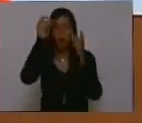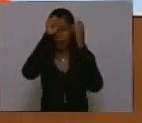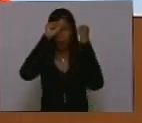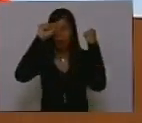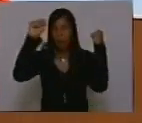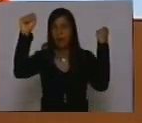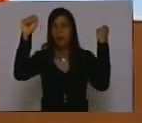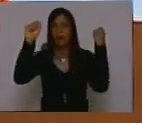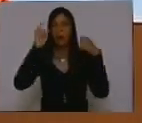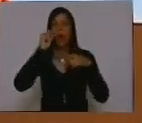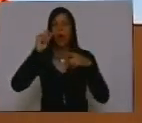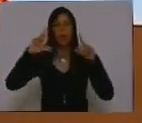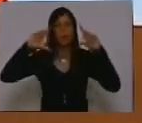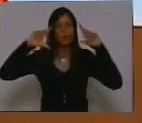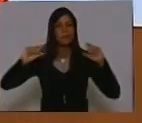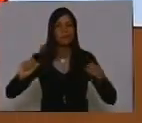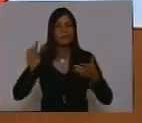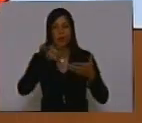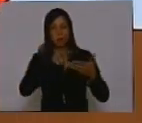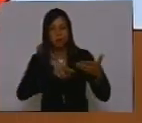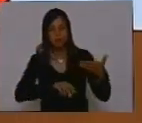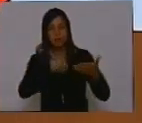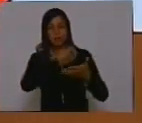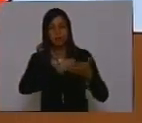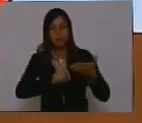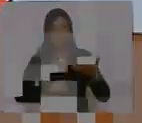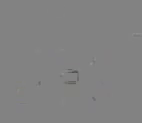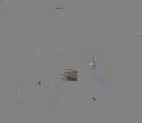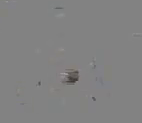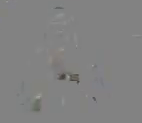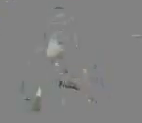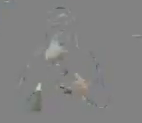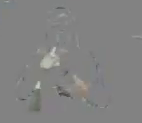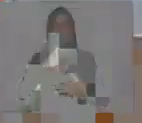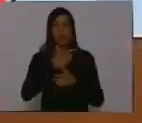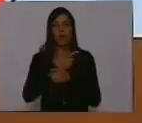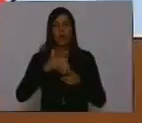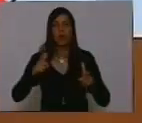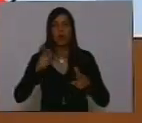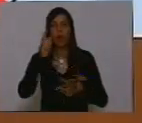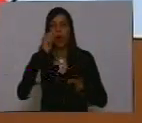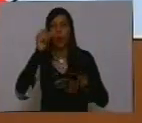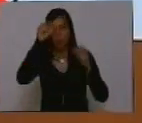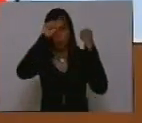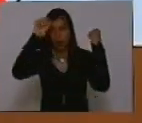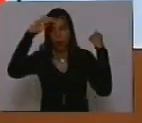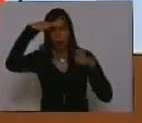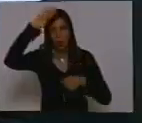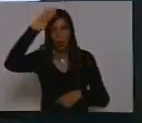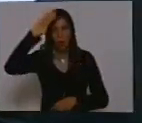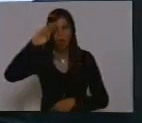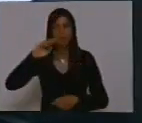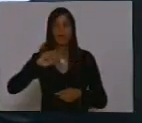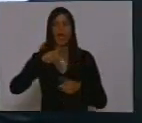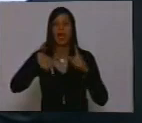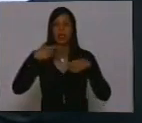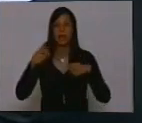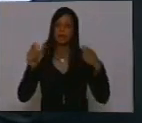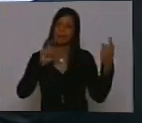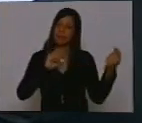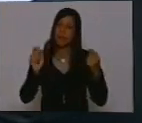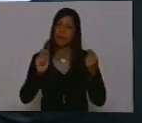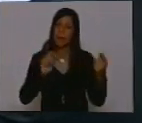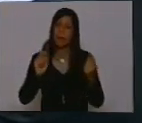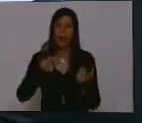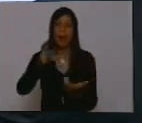escritor, político y diplomático de los pueblos libres, el ciudadano Germán Sánchez Otero. Sometida a votación, la propuesta